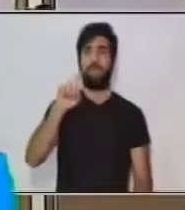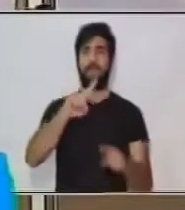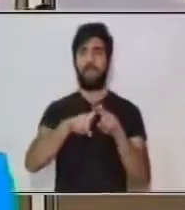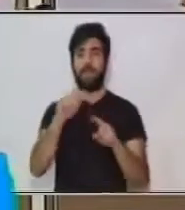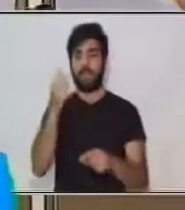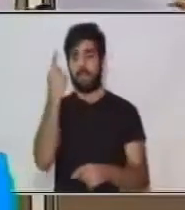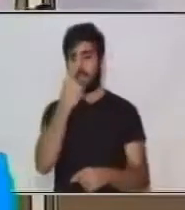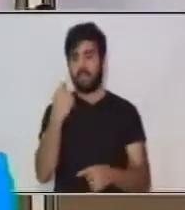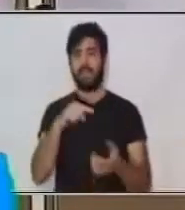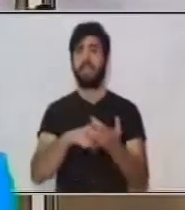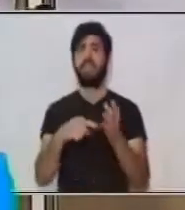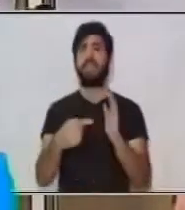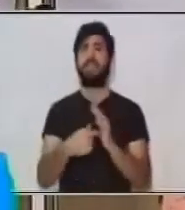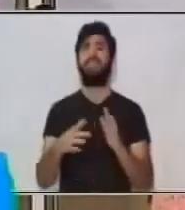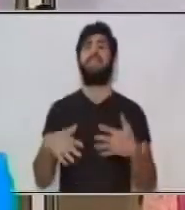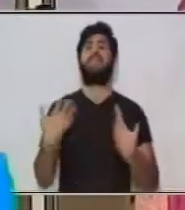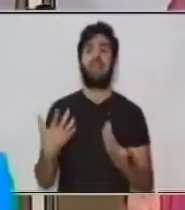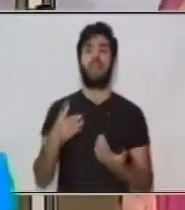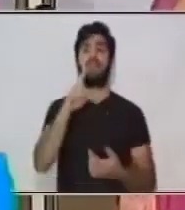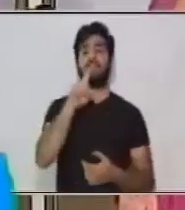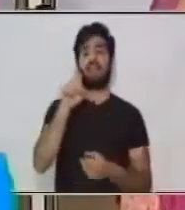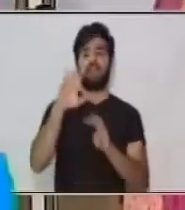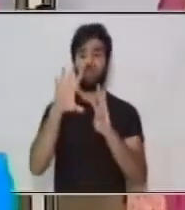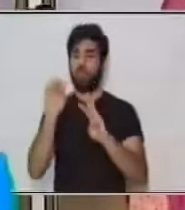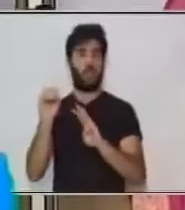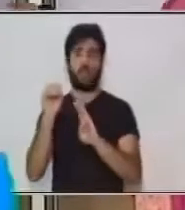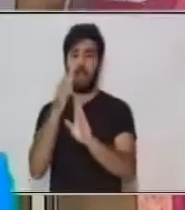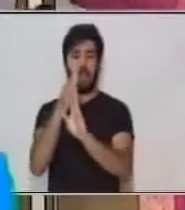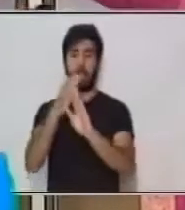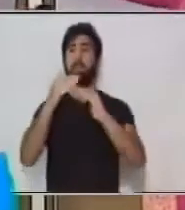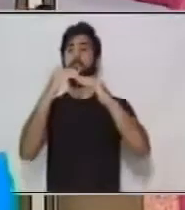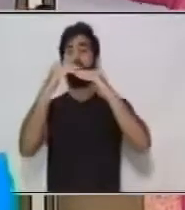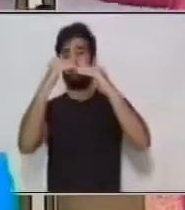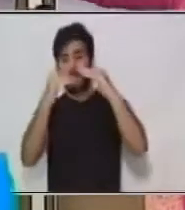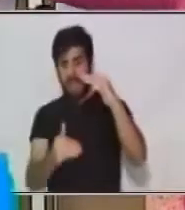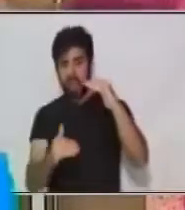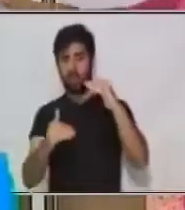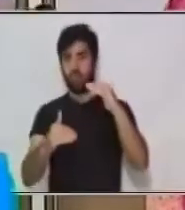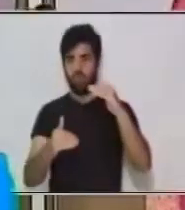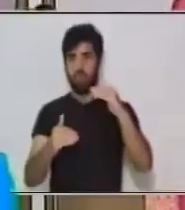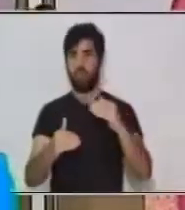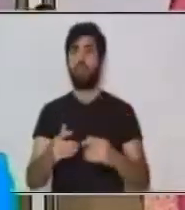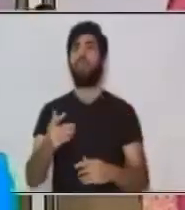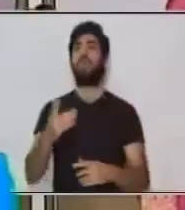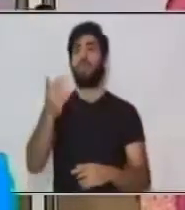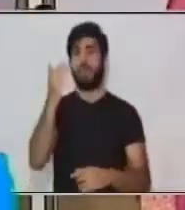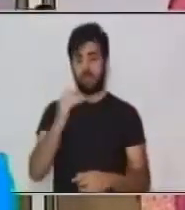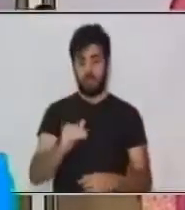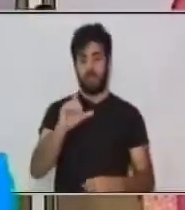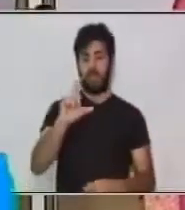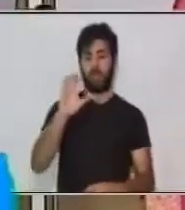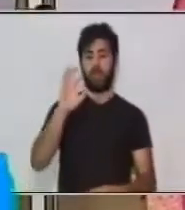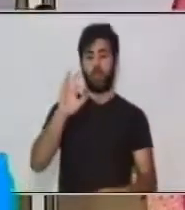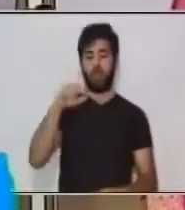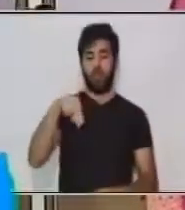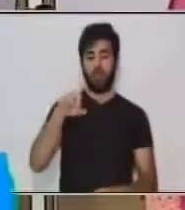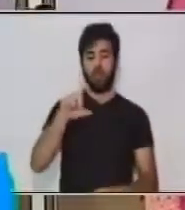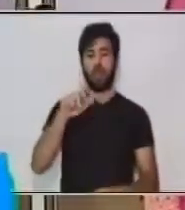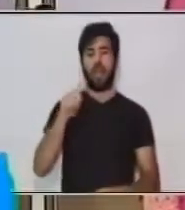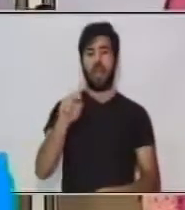180 grados en sus ángulos internos. Entonces, veamos las figuras y elijamos cuál